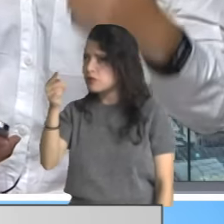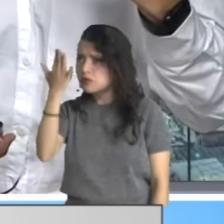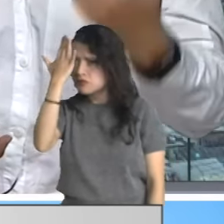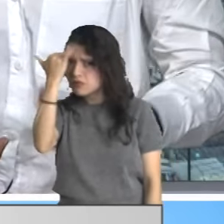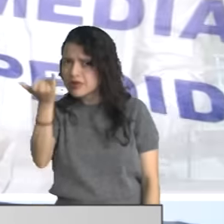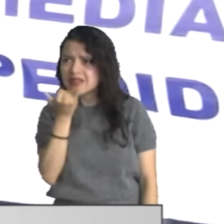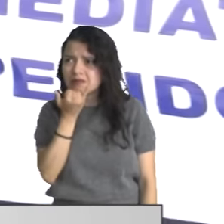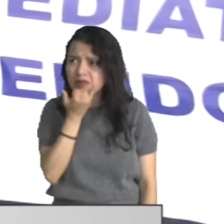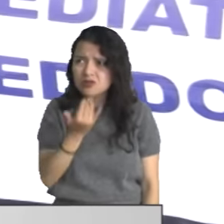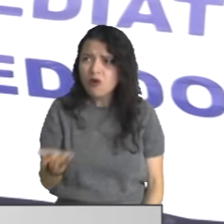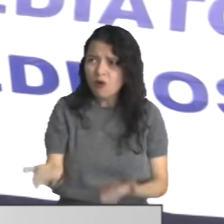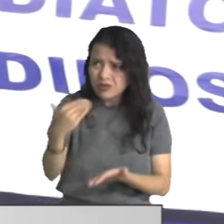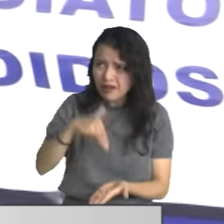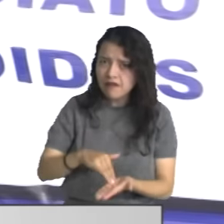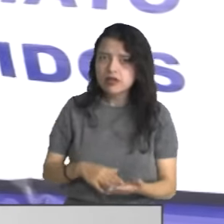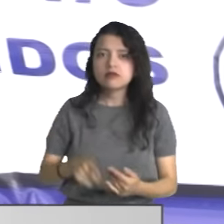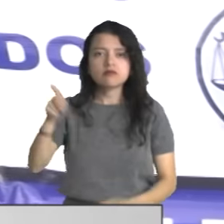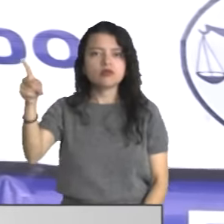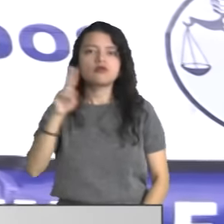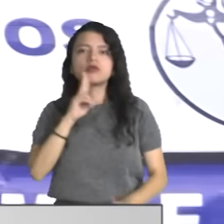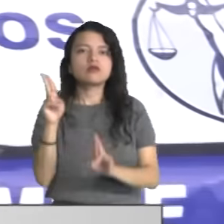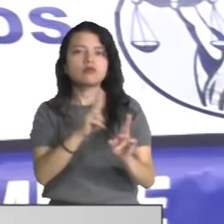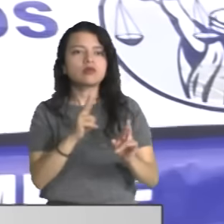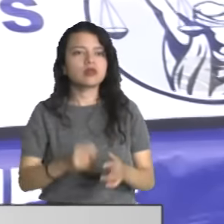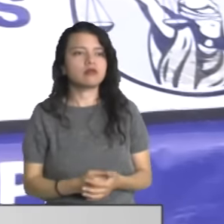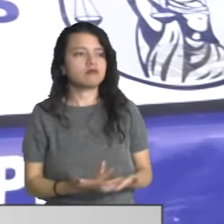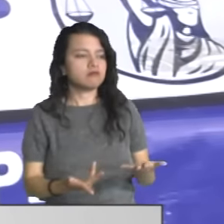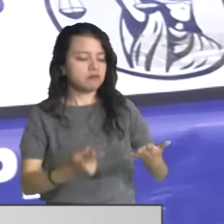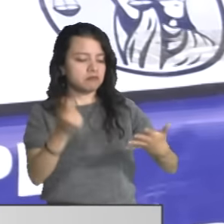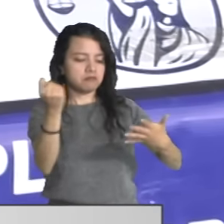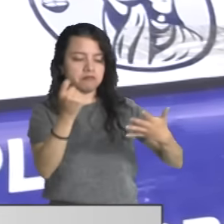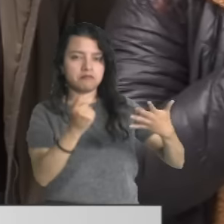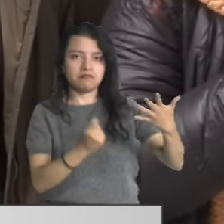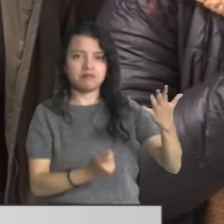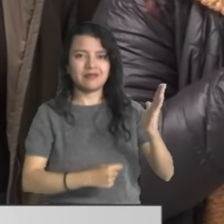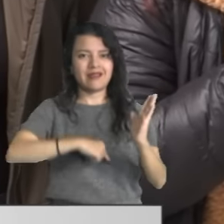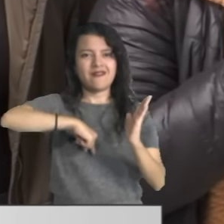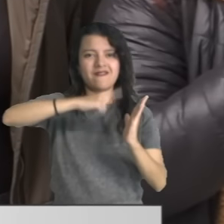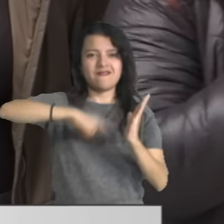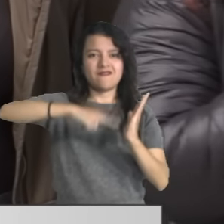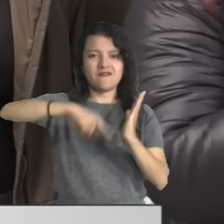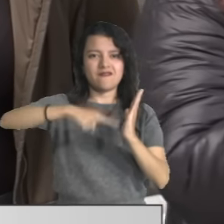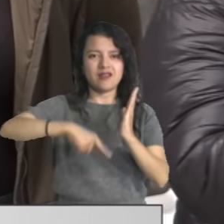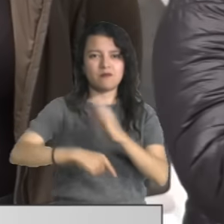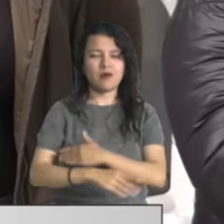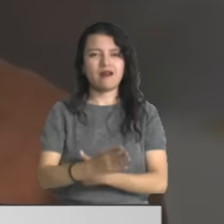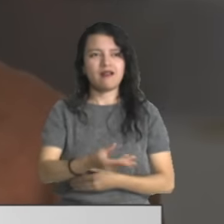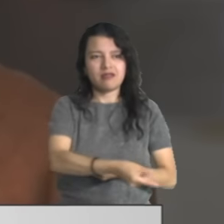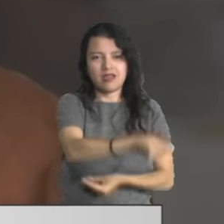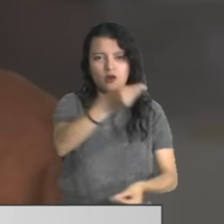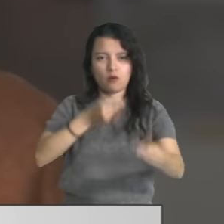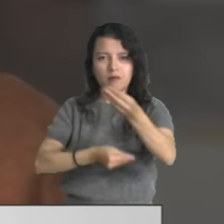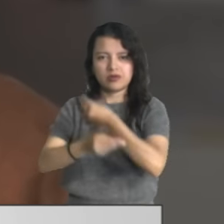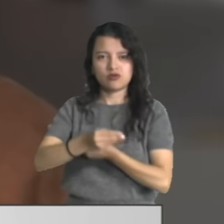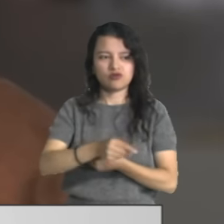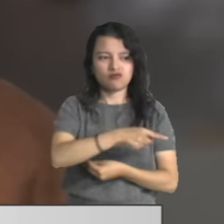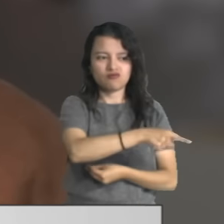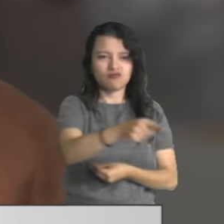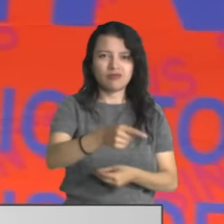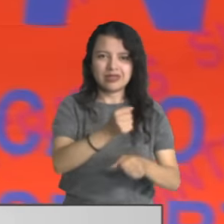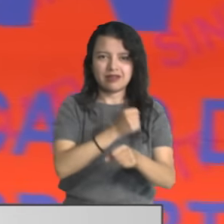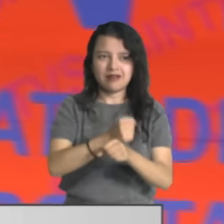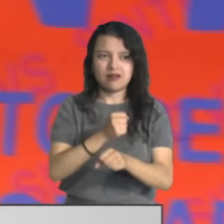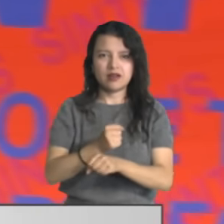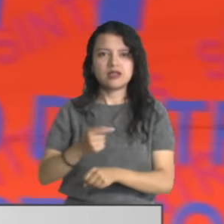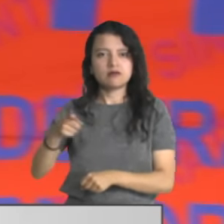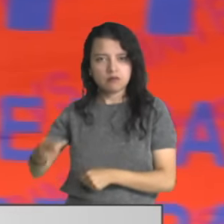trabajados se realizaron, sin embargo, lo que necesitaba el Ministerio era esa firma de compensación por parte de los trabajadores para poder pagarle esos